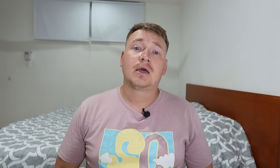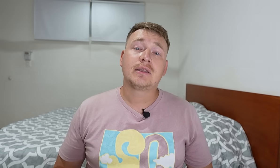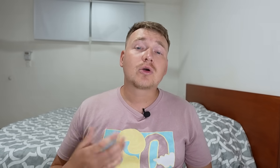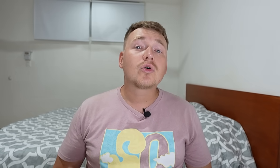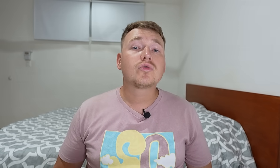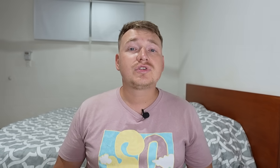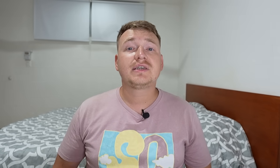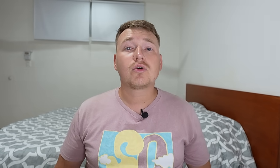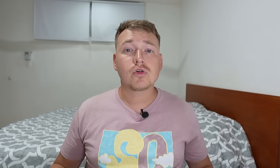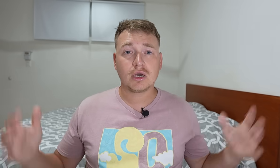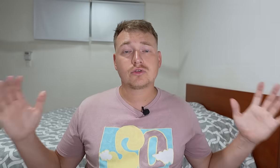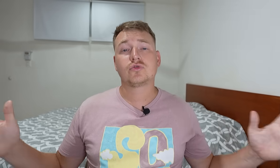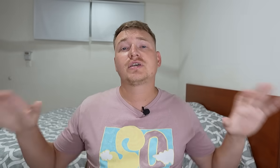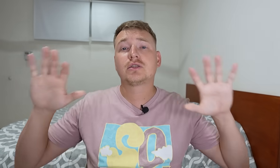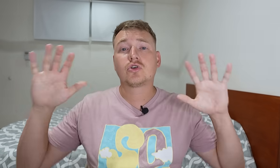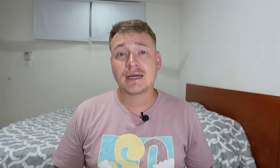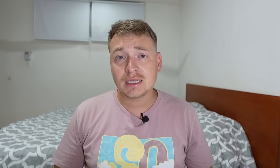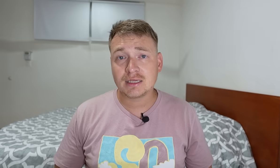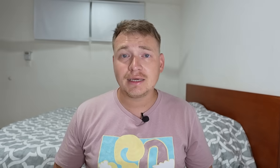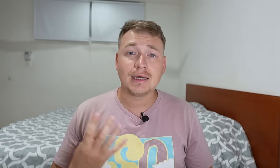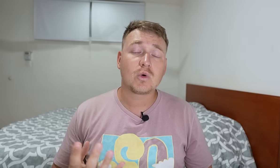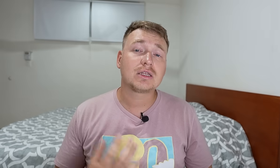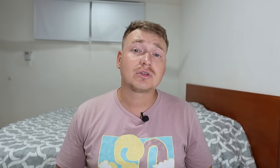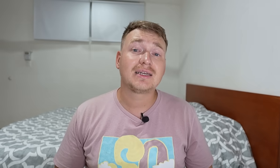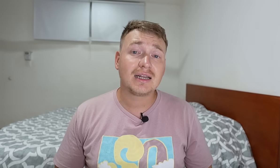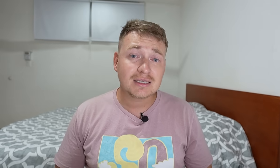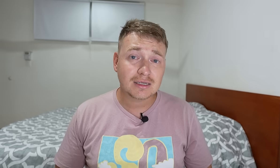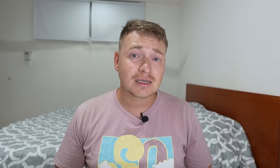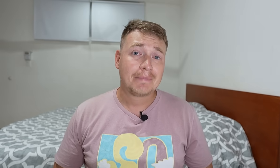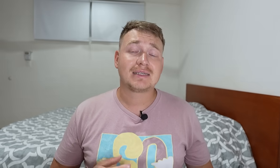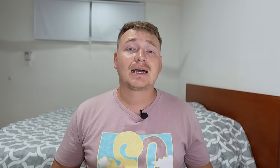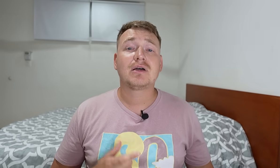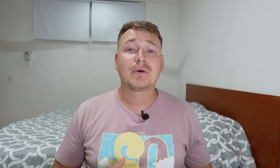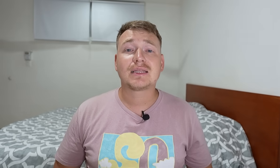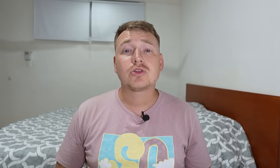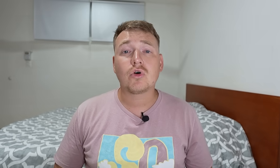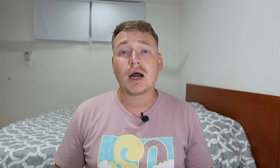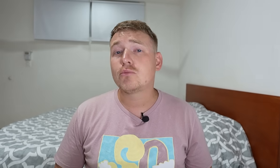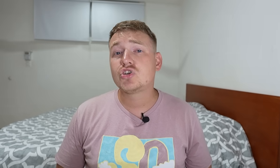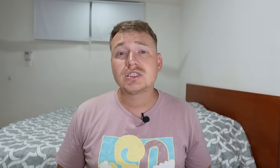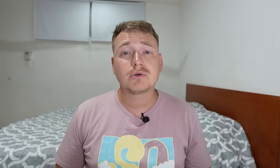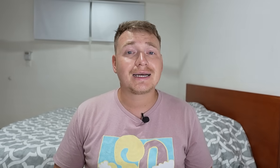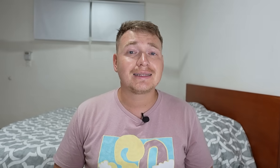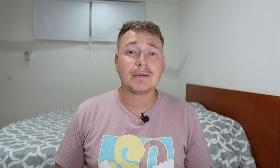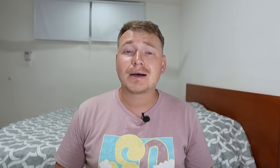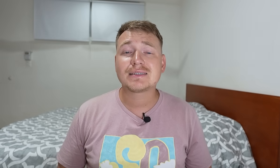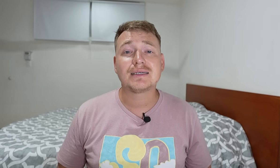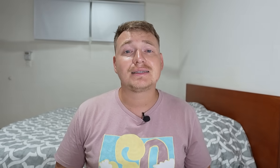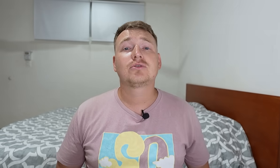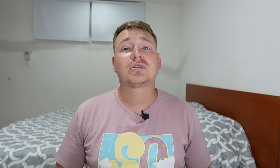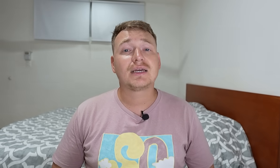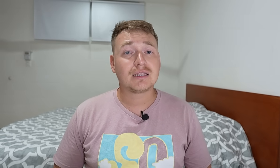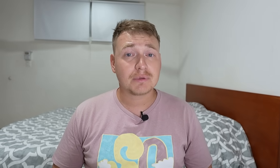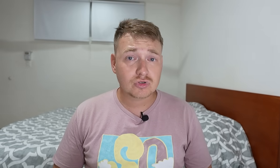terrorista. En Krakow City Hall es un centro gigante y cuatro terroristas estaban matando a muchísima gente, más